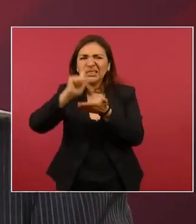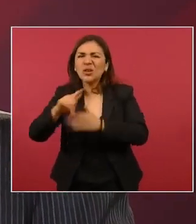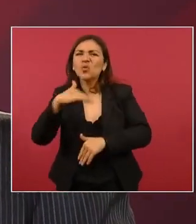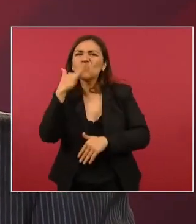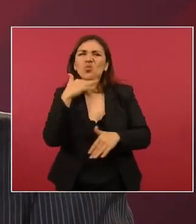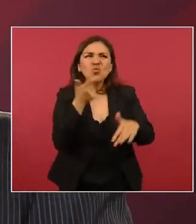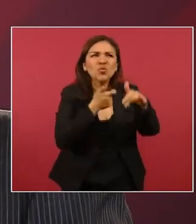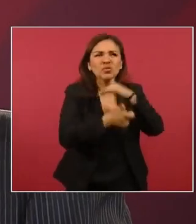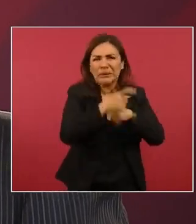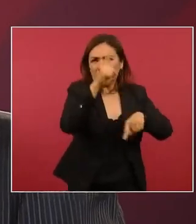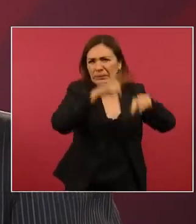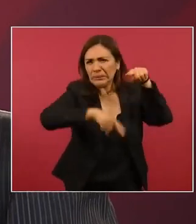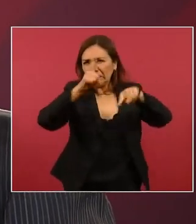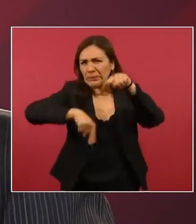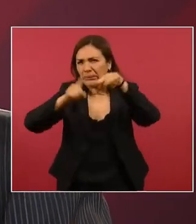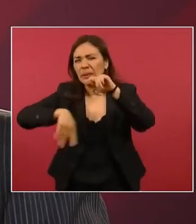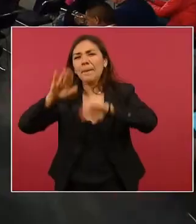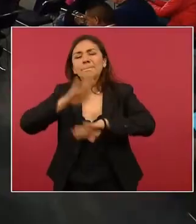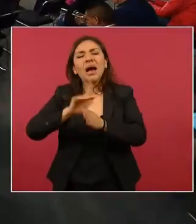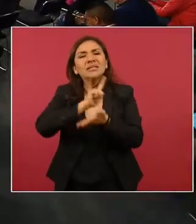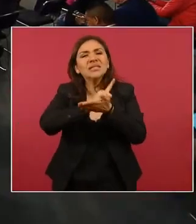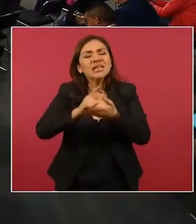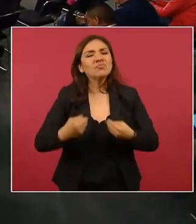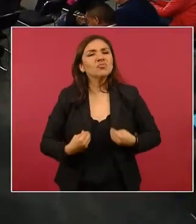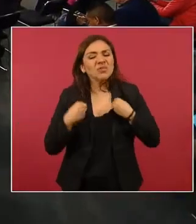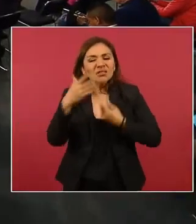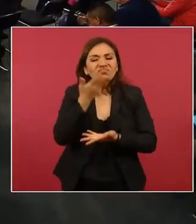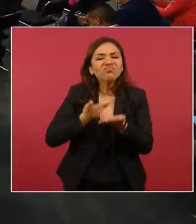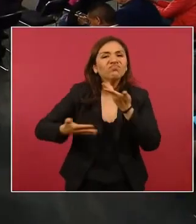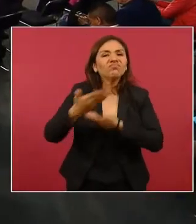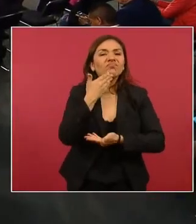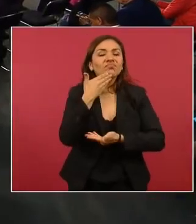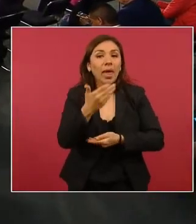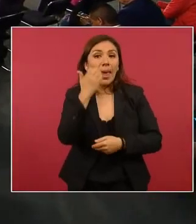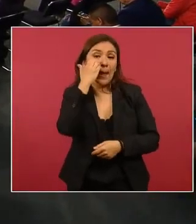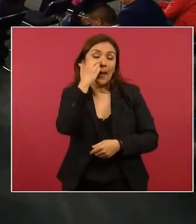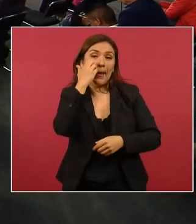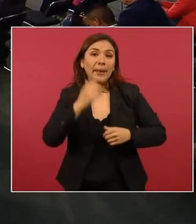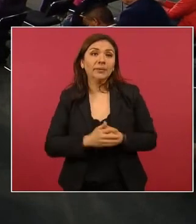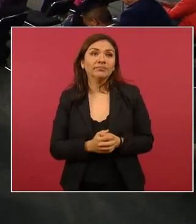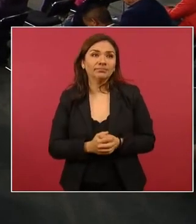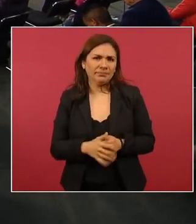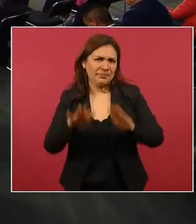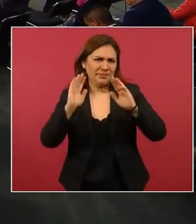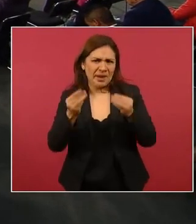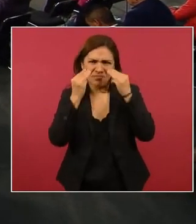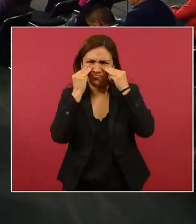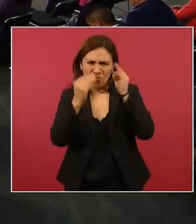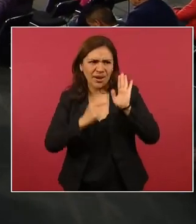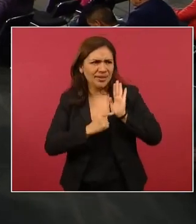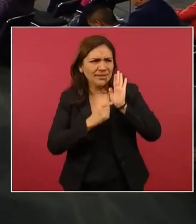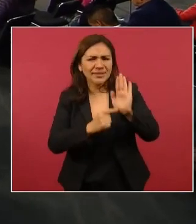país, purificando la vida pública. Y está demostrado que es una